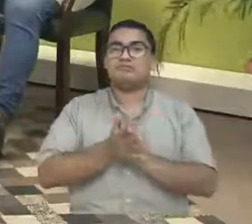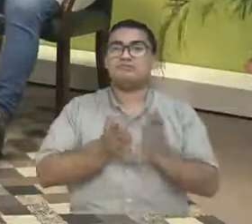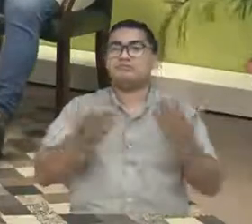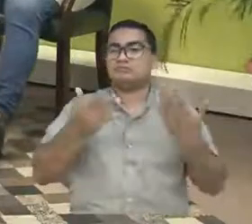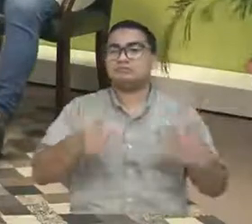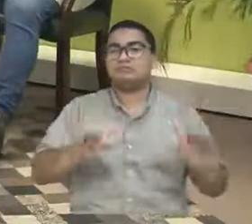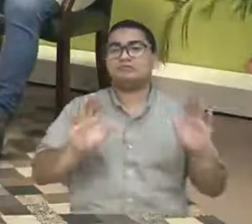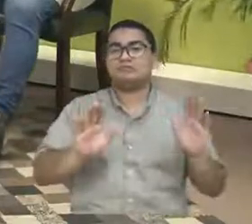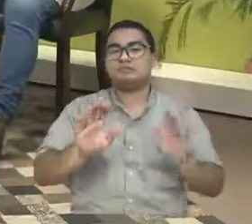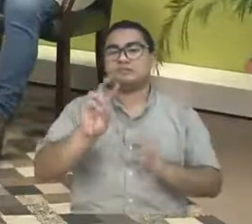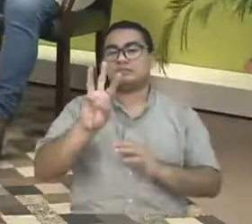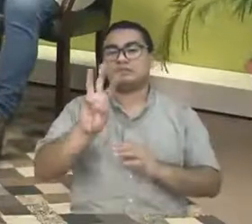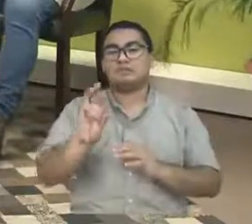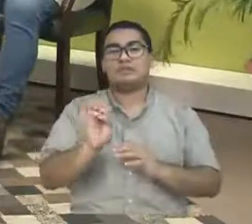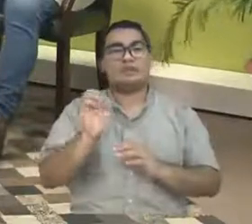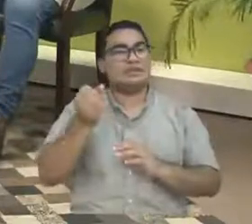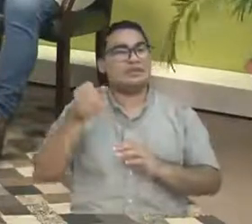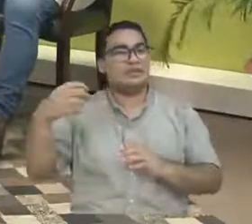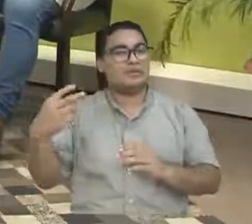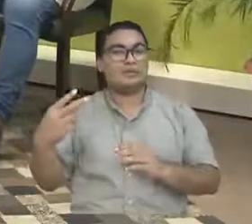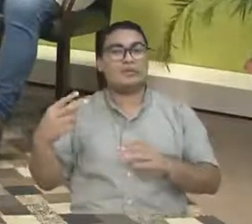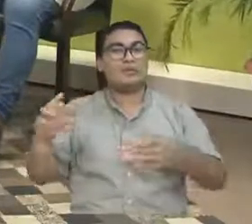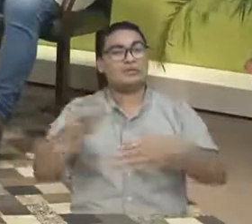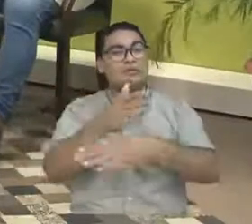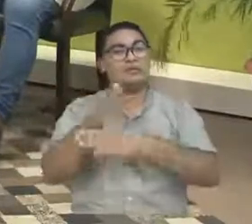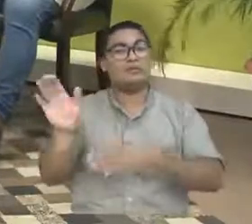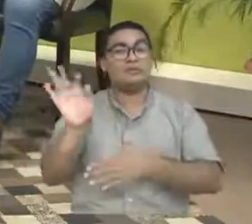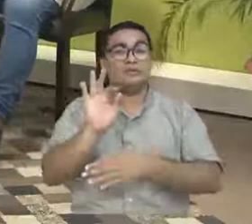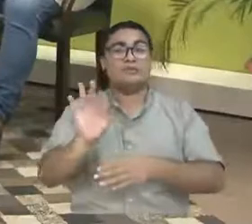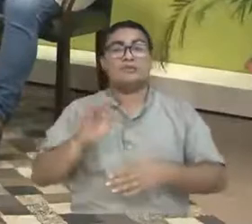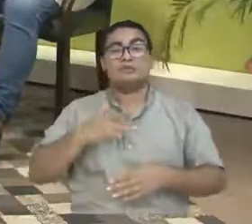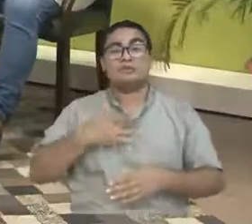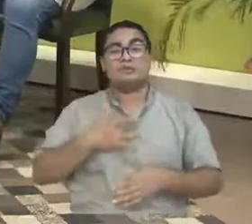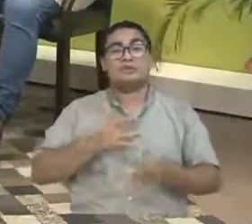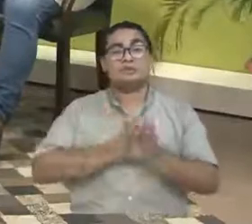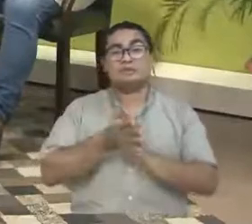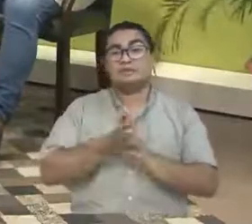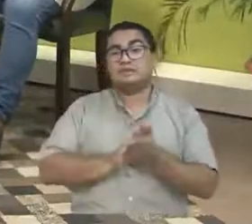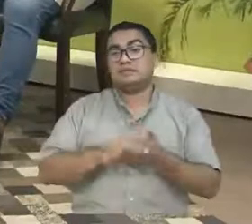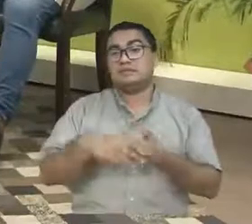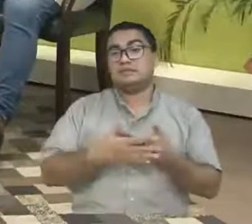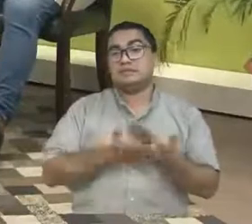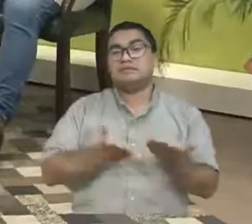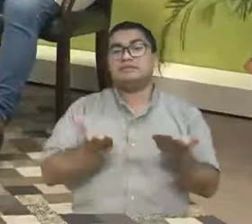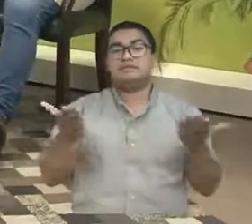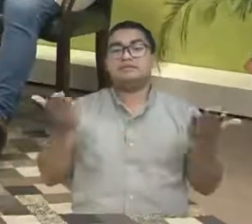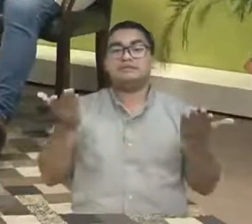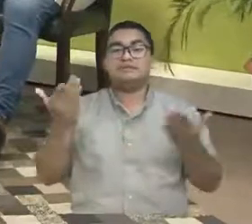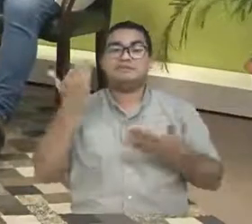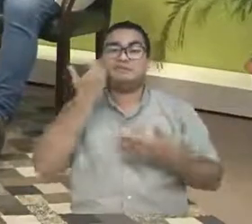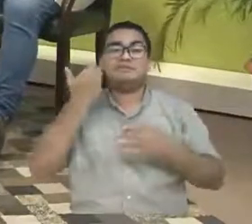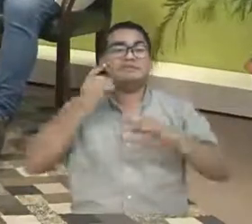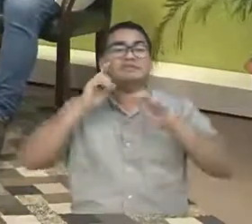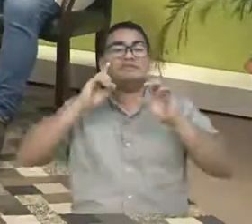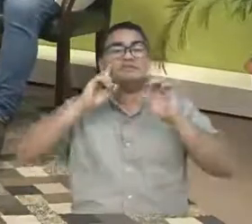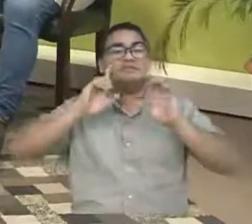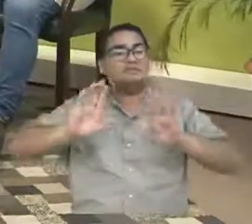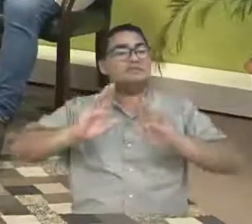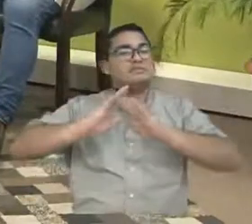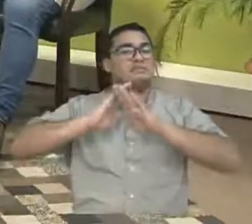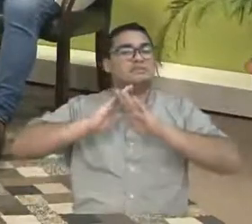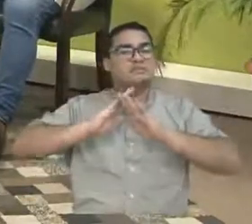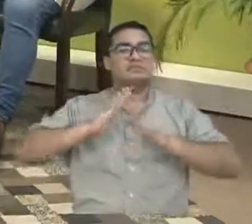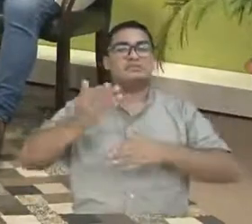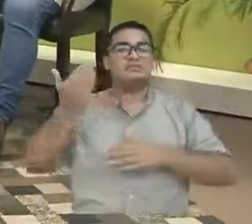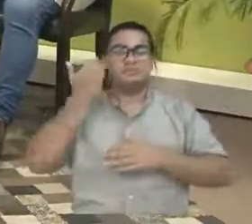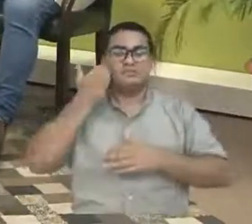Rutinariamente mínimo 30 segundos, hay diferentes tipos de técnicas que son necesarias para el lavado de manos. Entonces, ¿qué enfermedades esto previene? Tenemos enfermedades